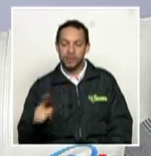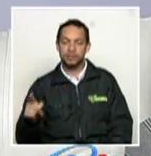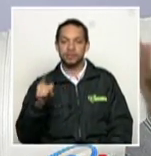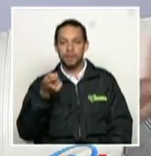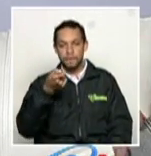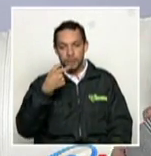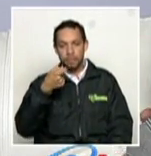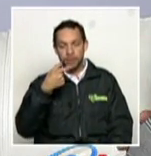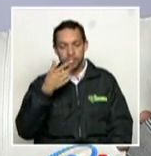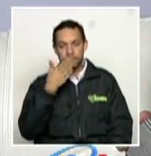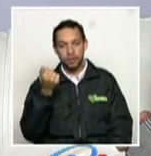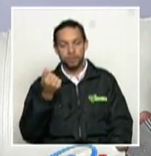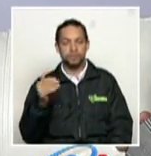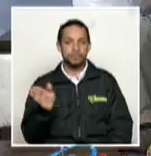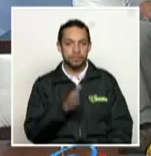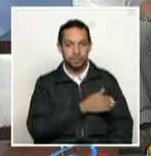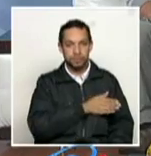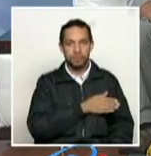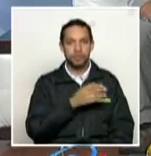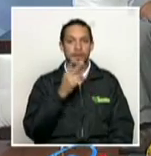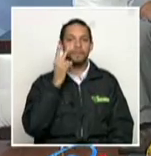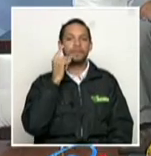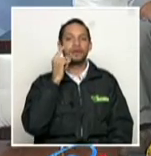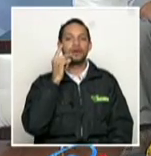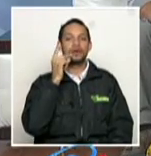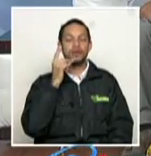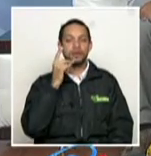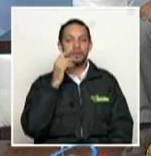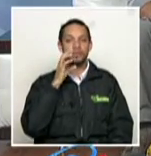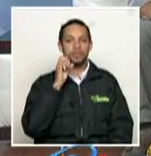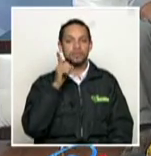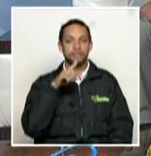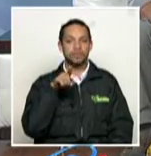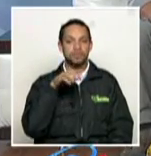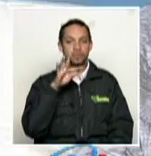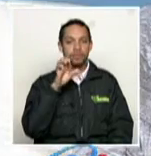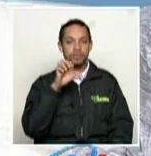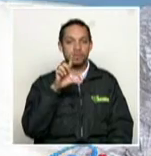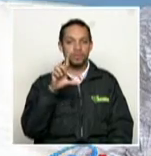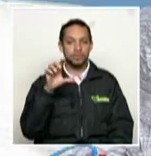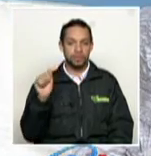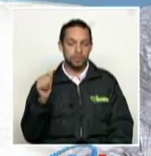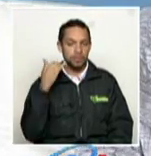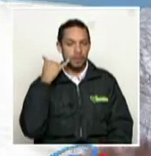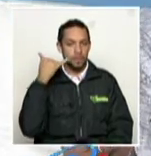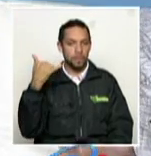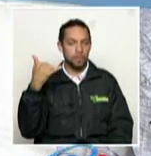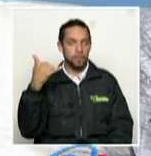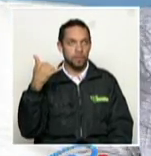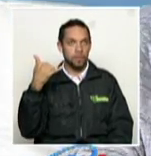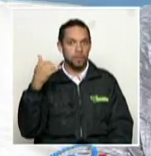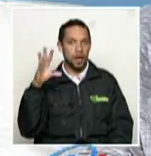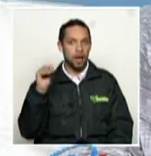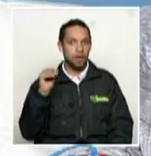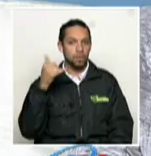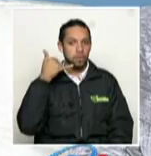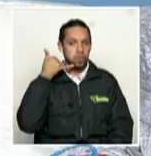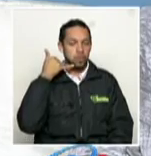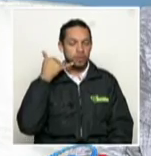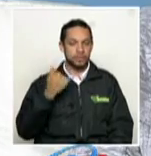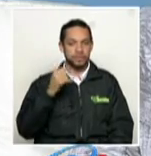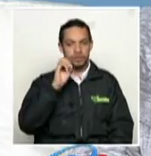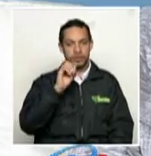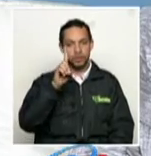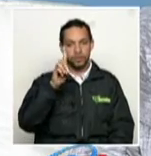tiene la concentración, claro, pues mejor. Vamos a Pereira. Estela, bienvenida a Conexión Vital. Colgó. Nuestra línea